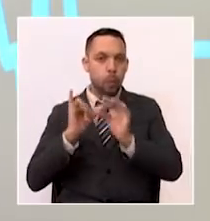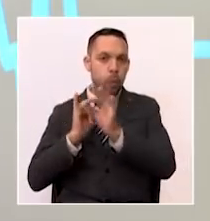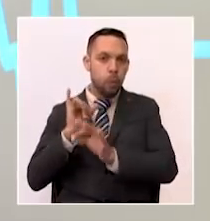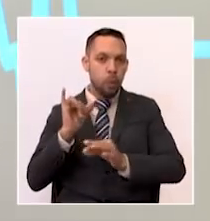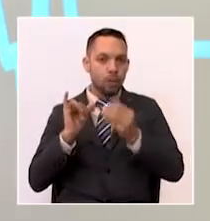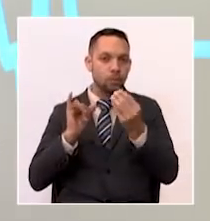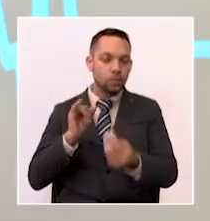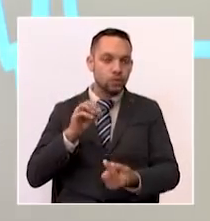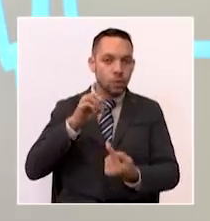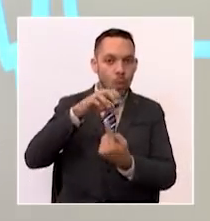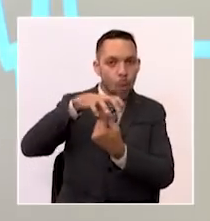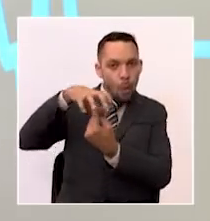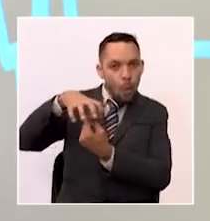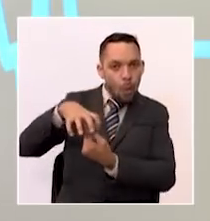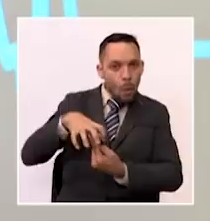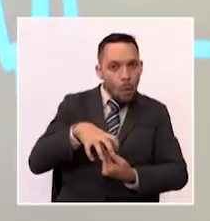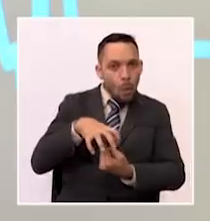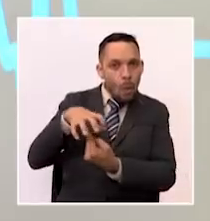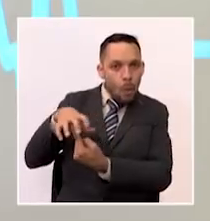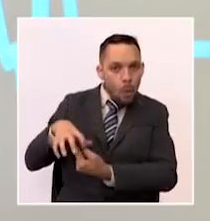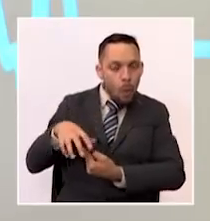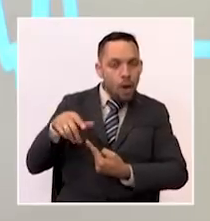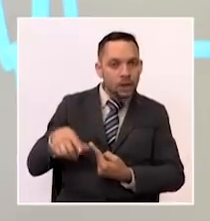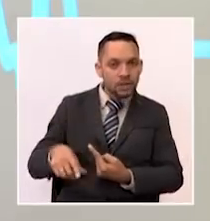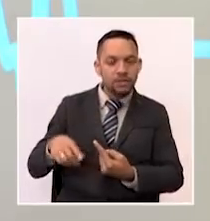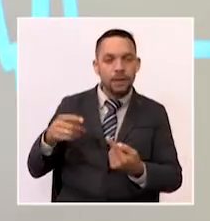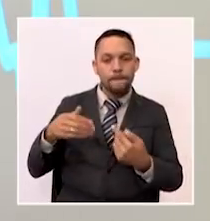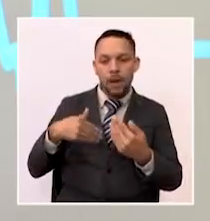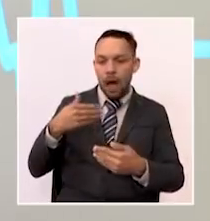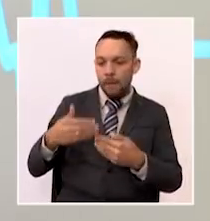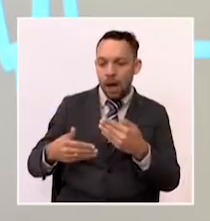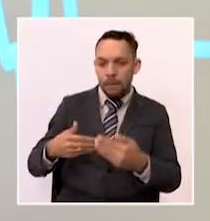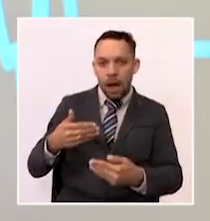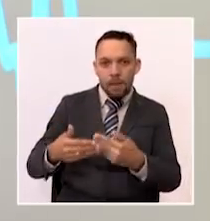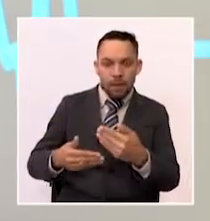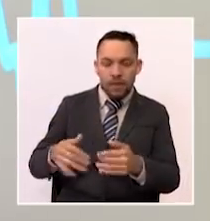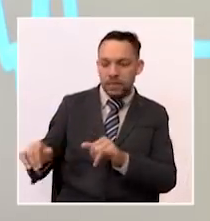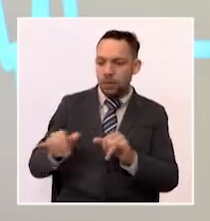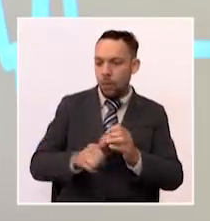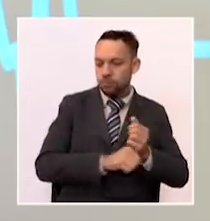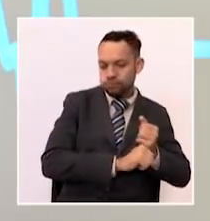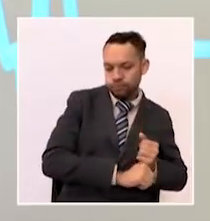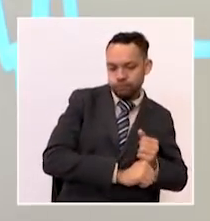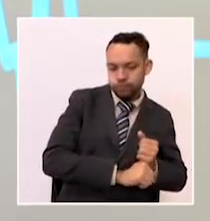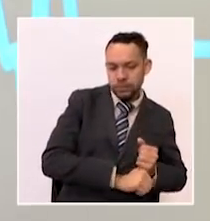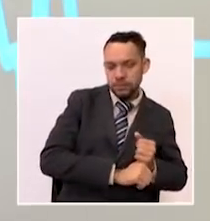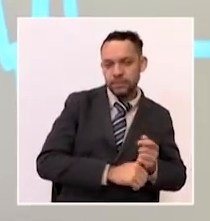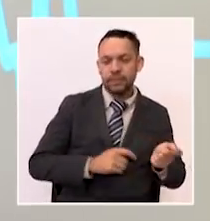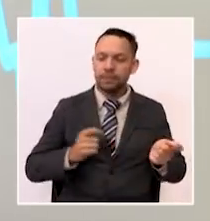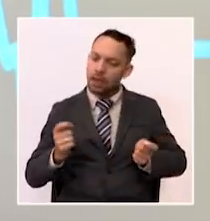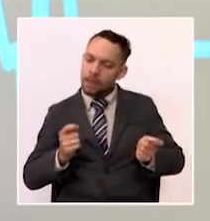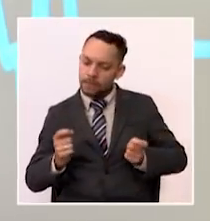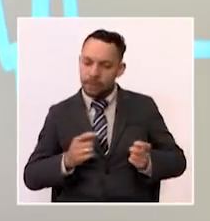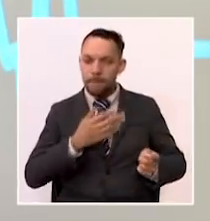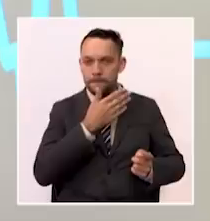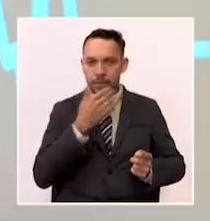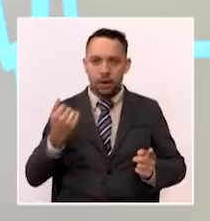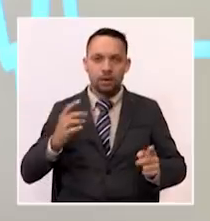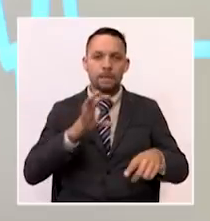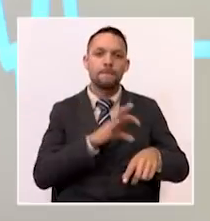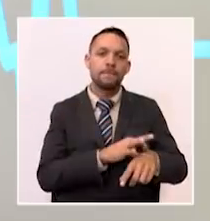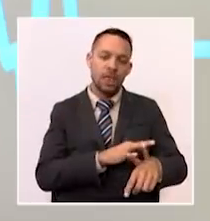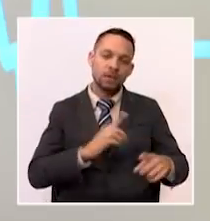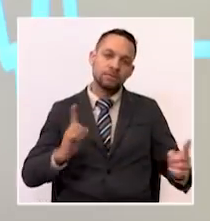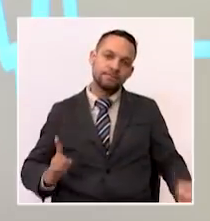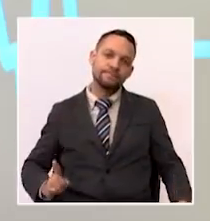y entonces da este tipo de bacterias parecidas a las que dan cuando hay estreñimiento. Entonces, pues sí debe consultar, es para saber qué tipo de tratamiento